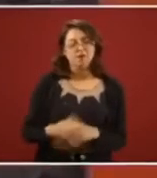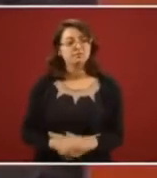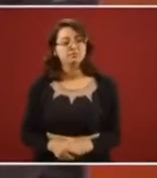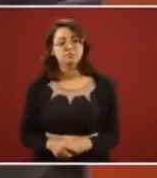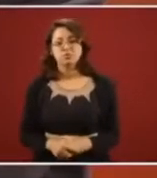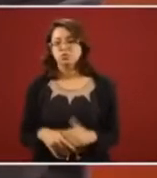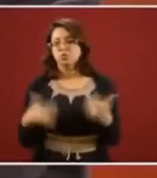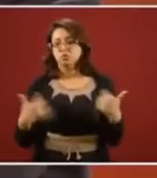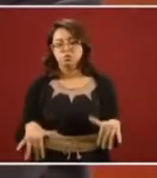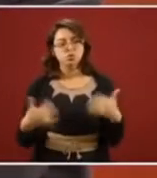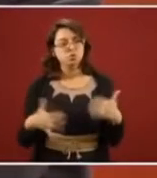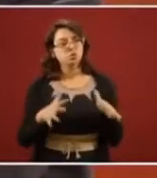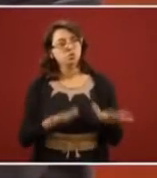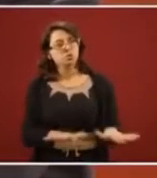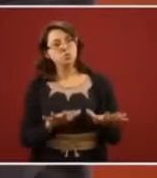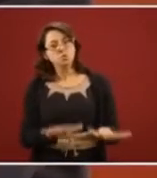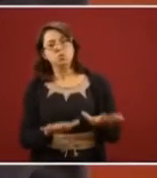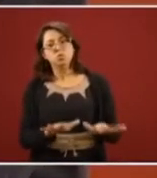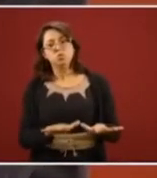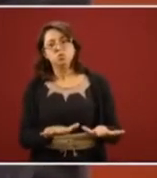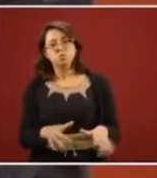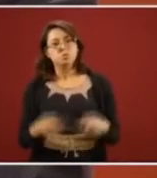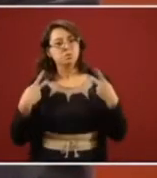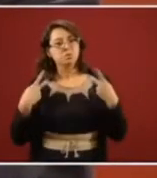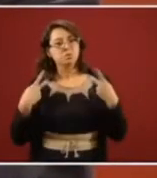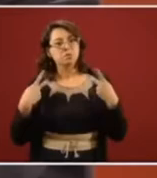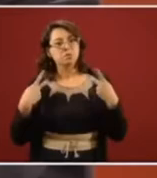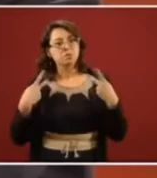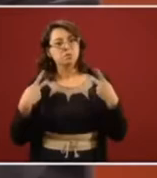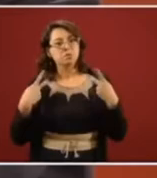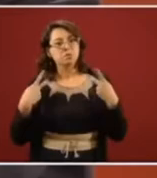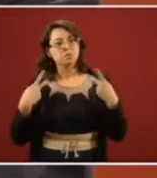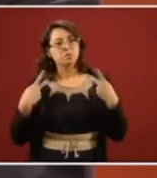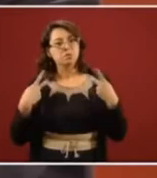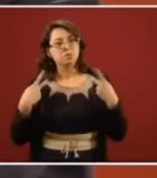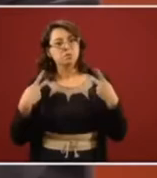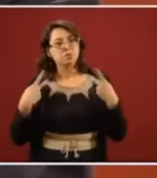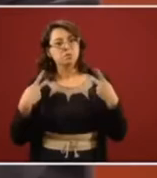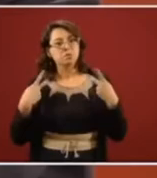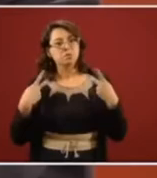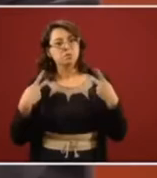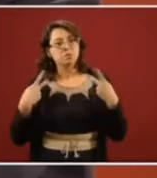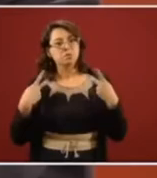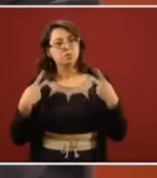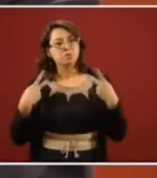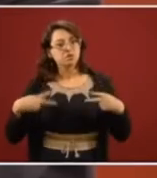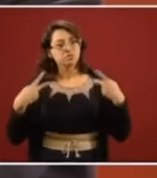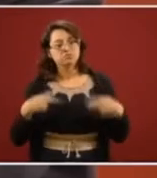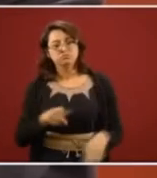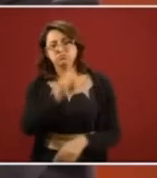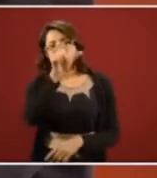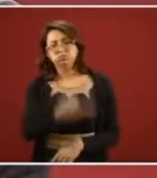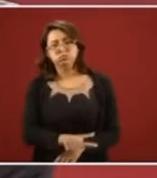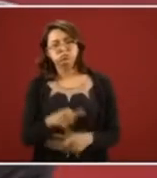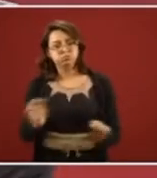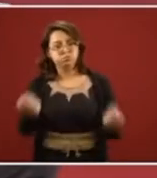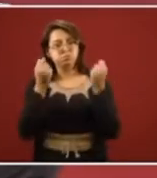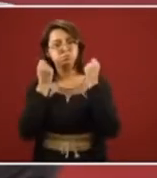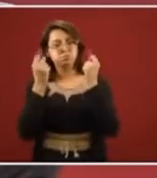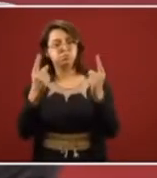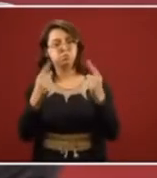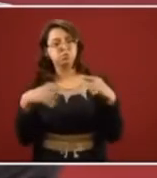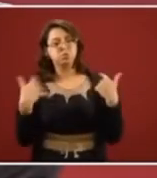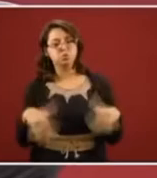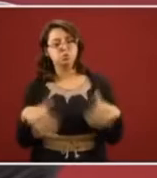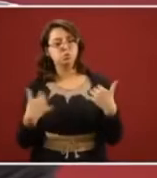destacadísimo personal averiguando verse independientemente